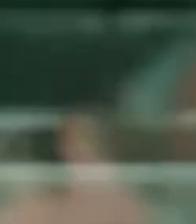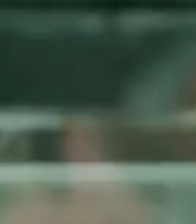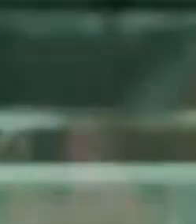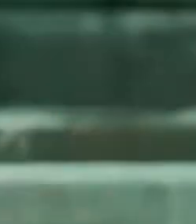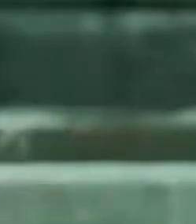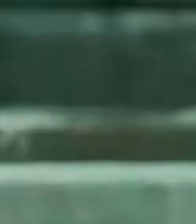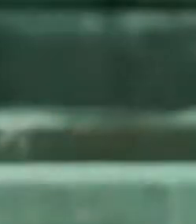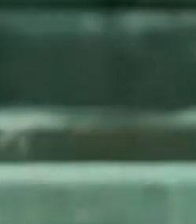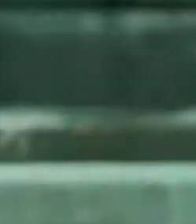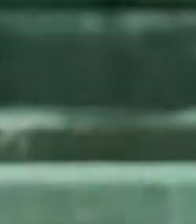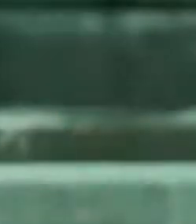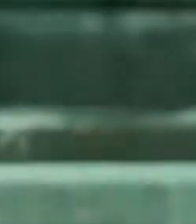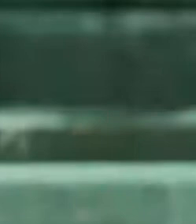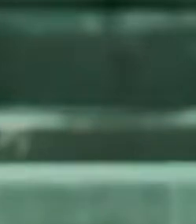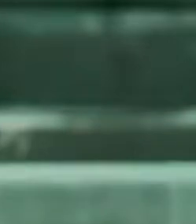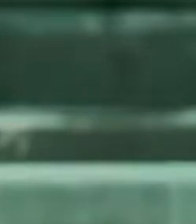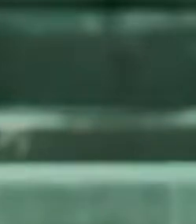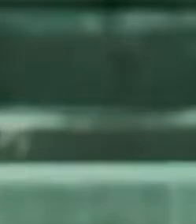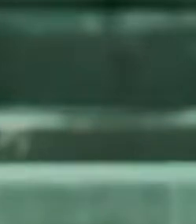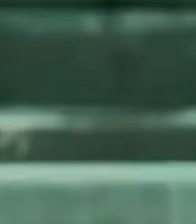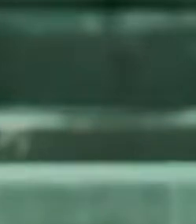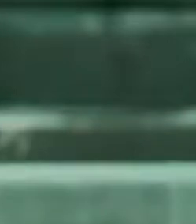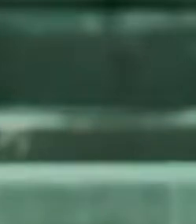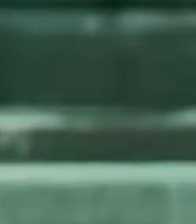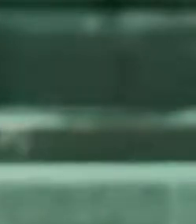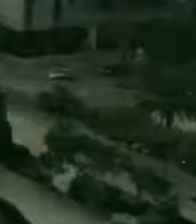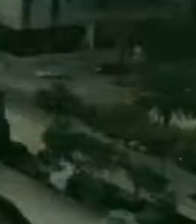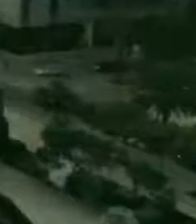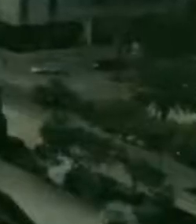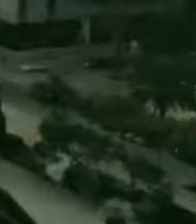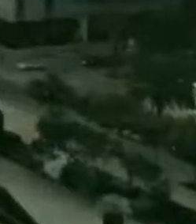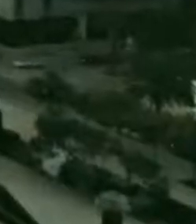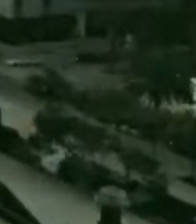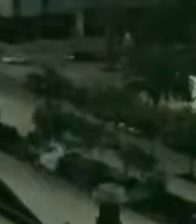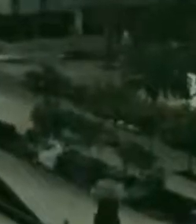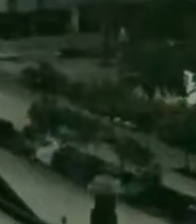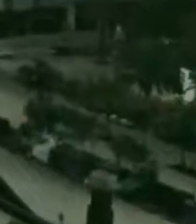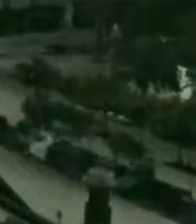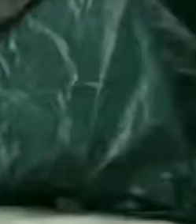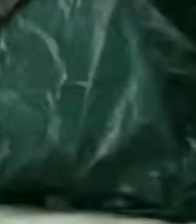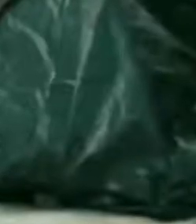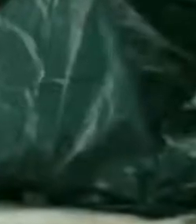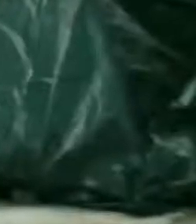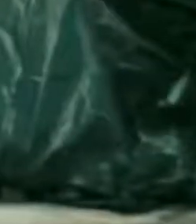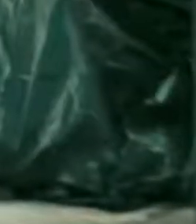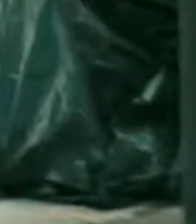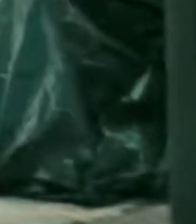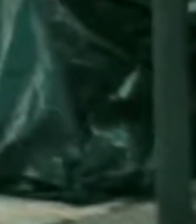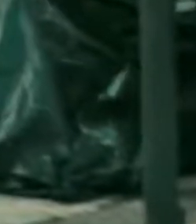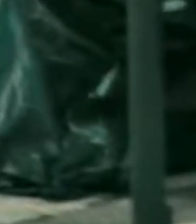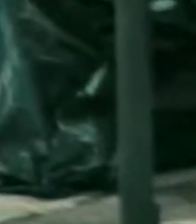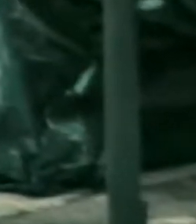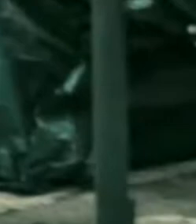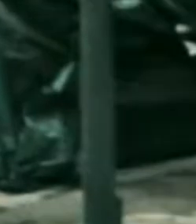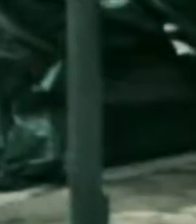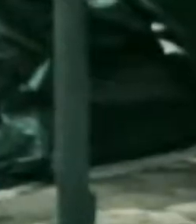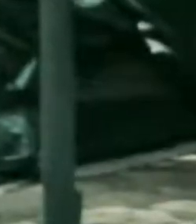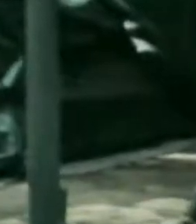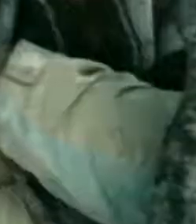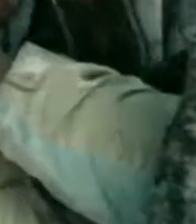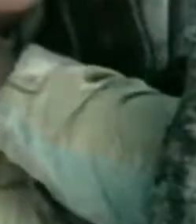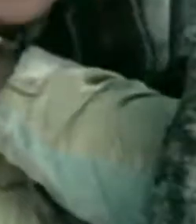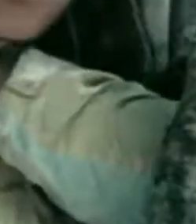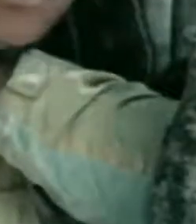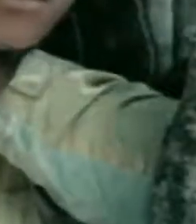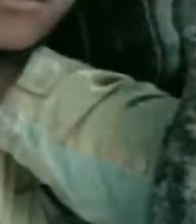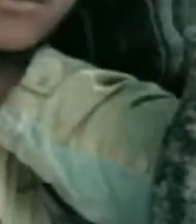No, porque uno no te dice, toma mota y te la vas a meter porque te la vas a meter. Uno te la mete por gusto. Para yo no volver a ver